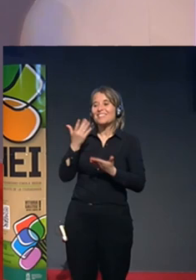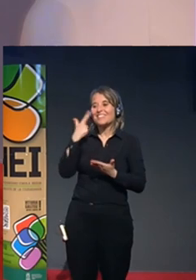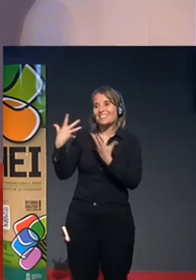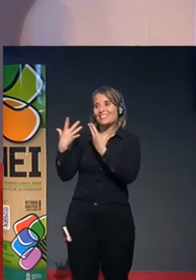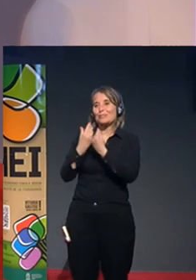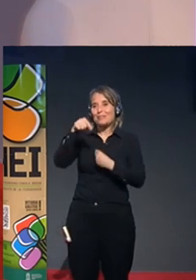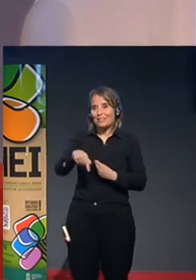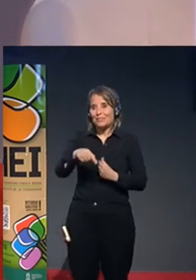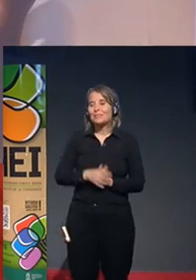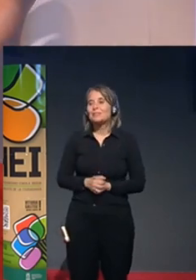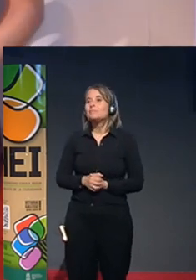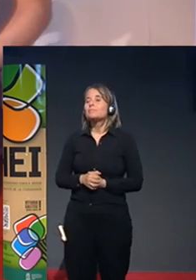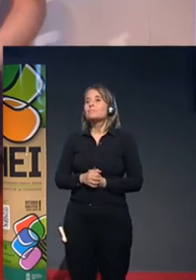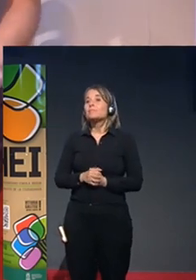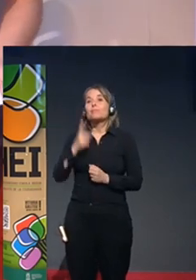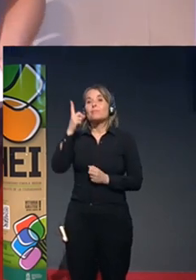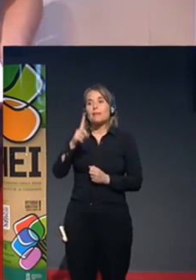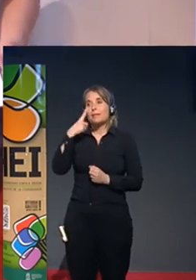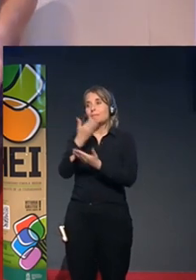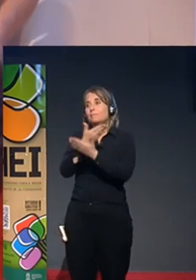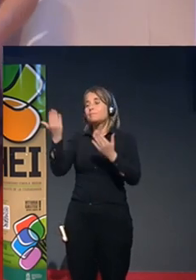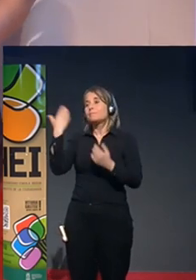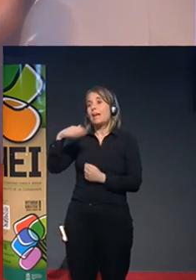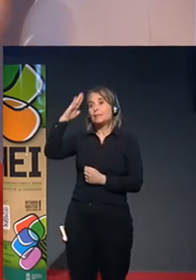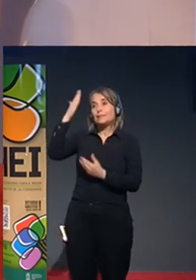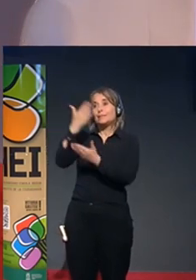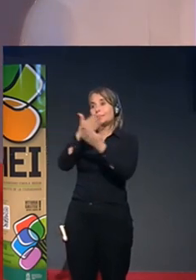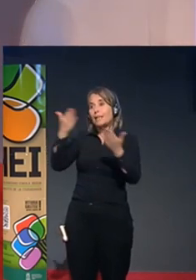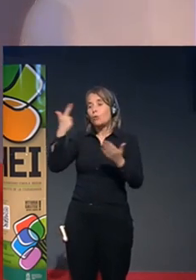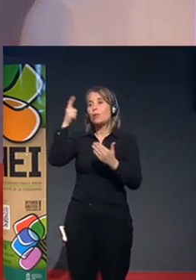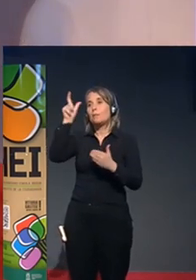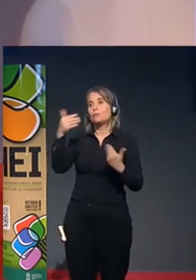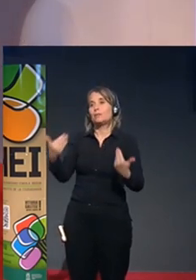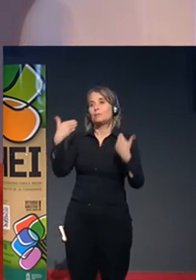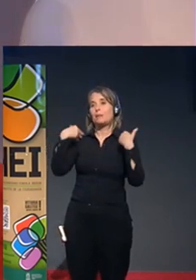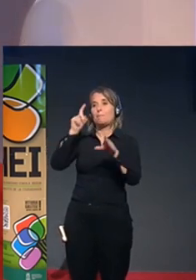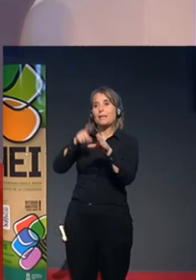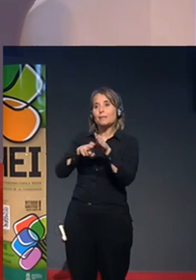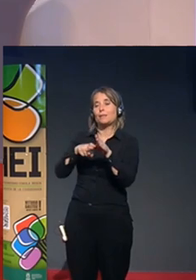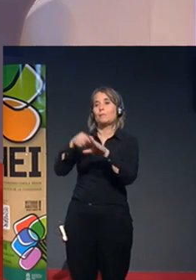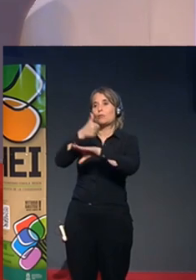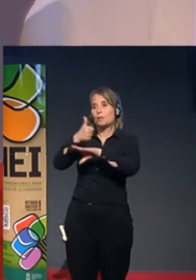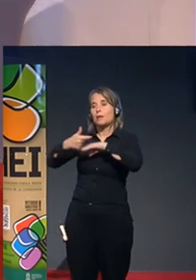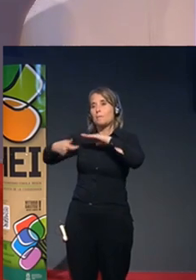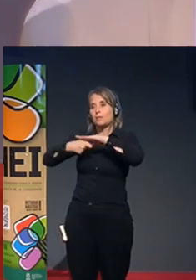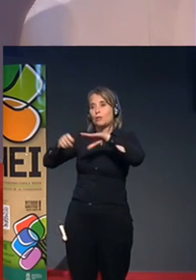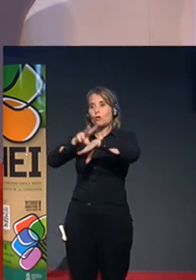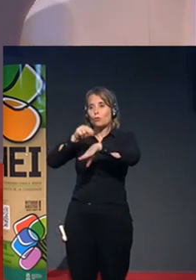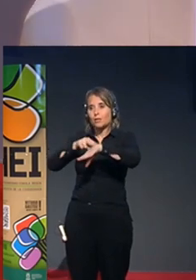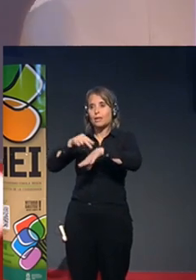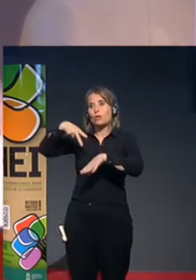yana que nos van a acompañar hoy y reciban ya el saludo de la responsable de